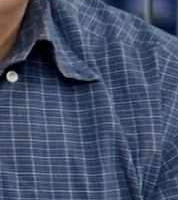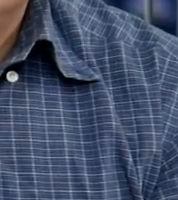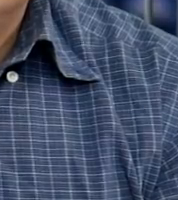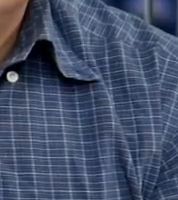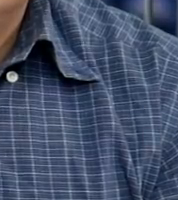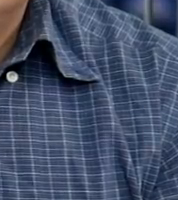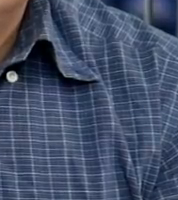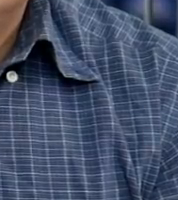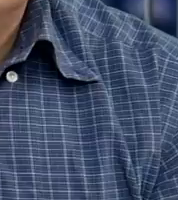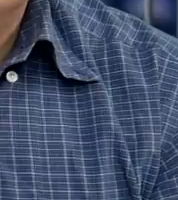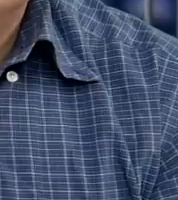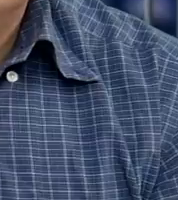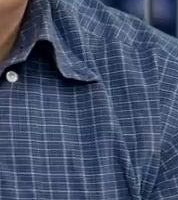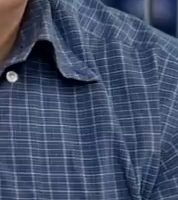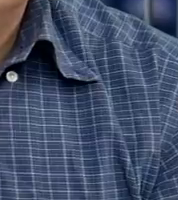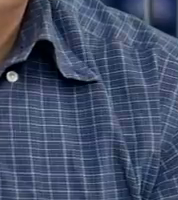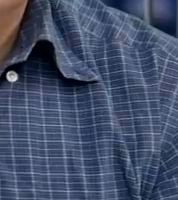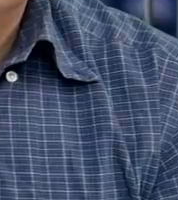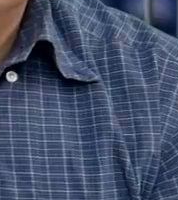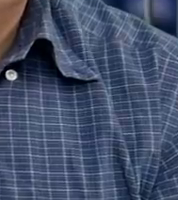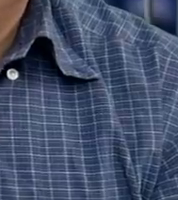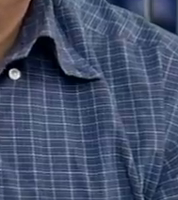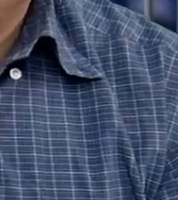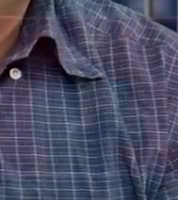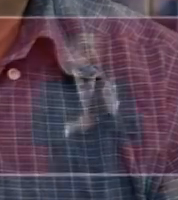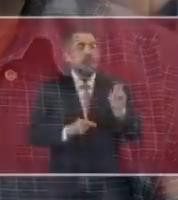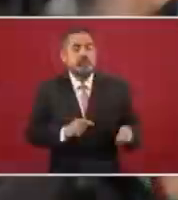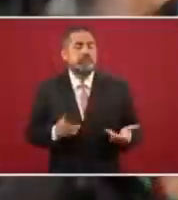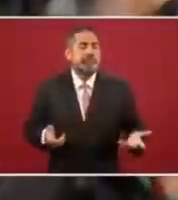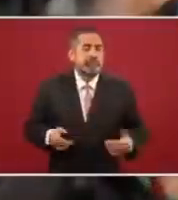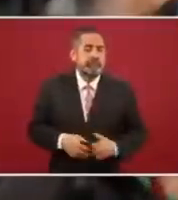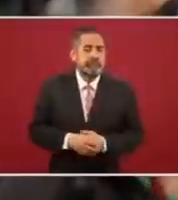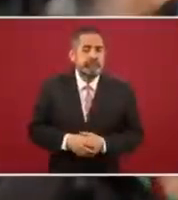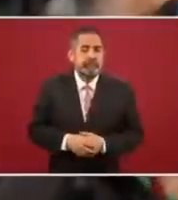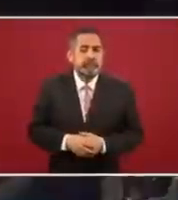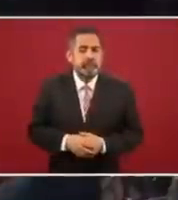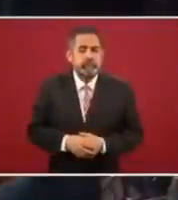están financiando estos ataques. Está bien interesante. Vamos a verlo. Sí,